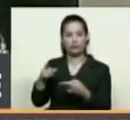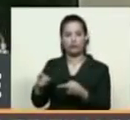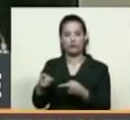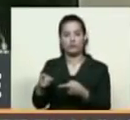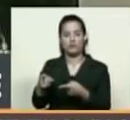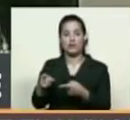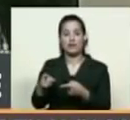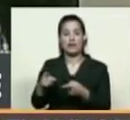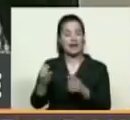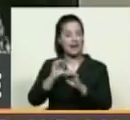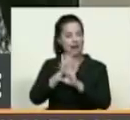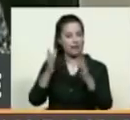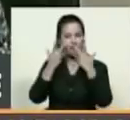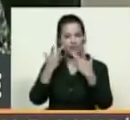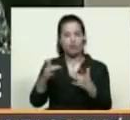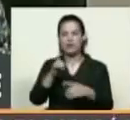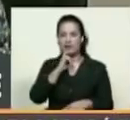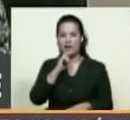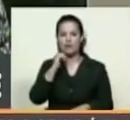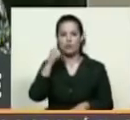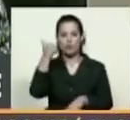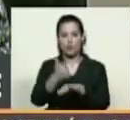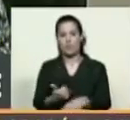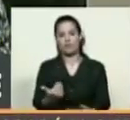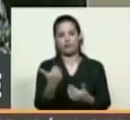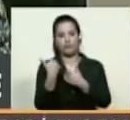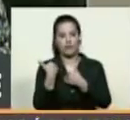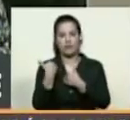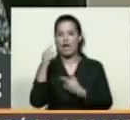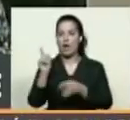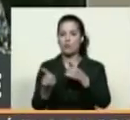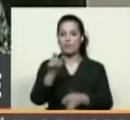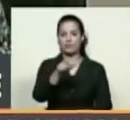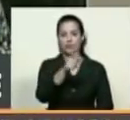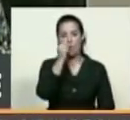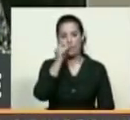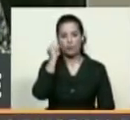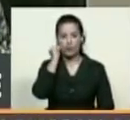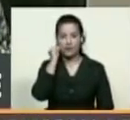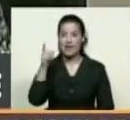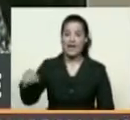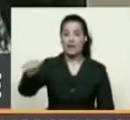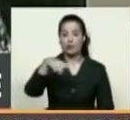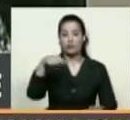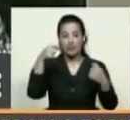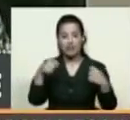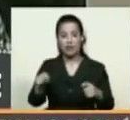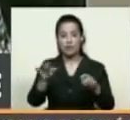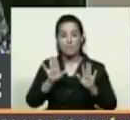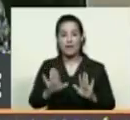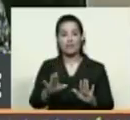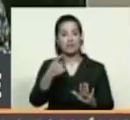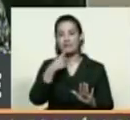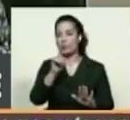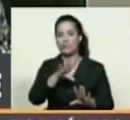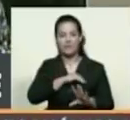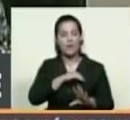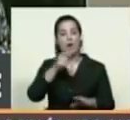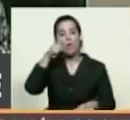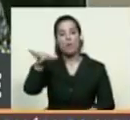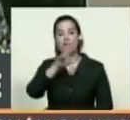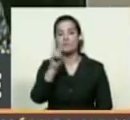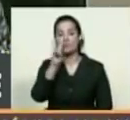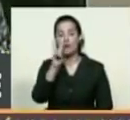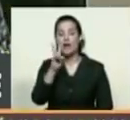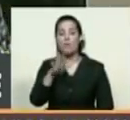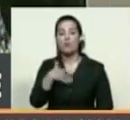e indican la responsabilidad de ciudadanos y ciudadanas que trataron de impedir que el pueblo de Venezuela